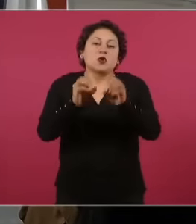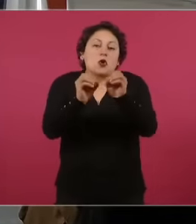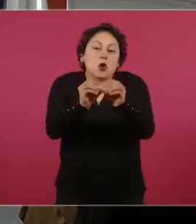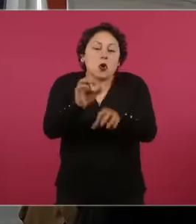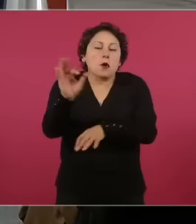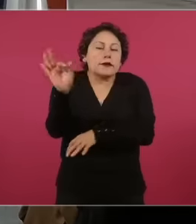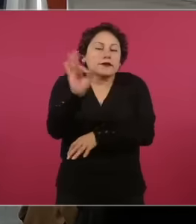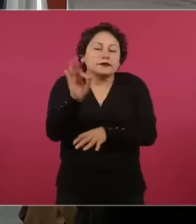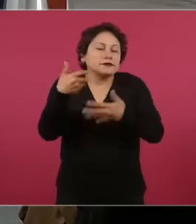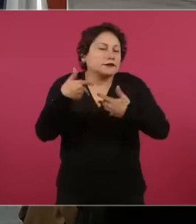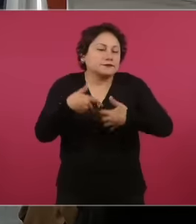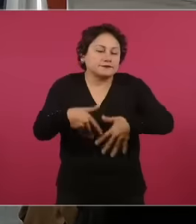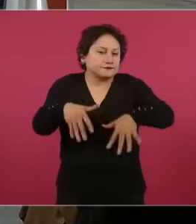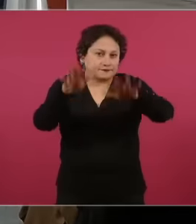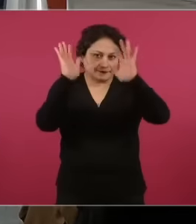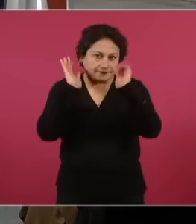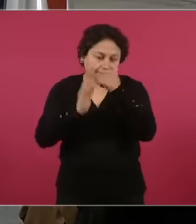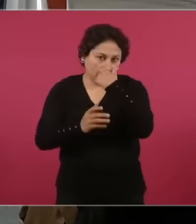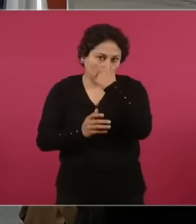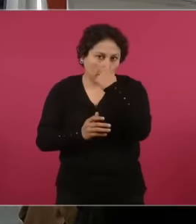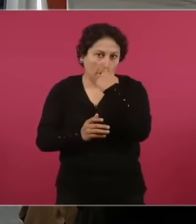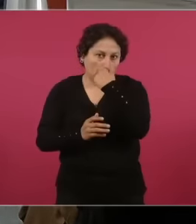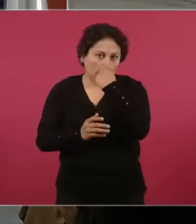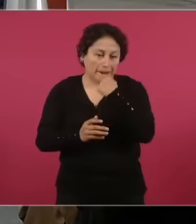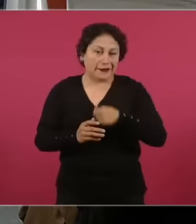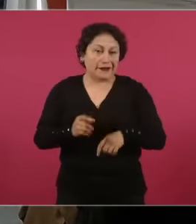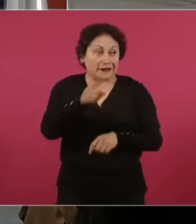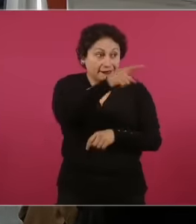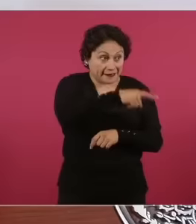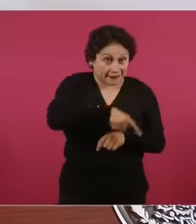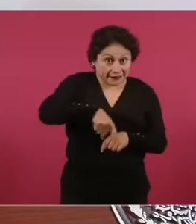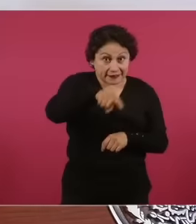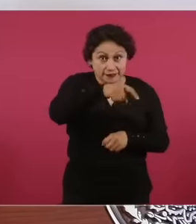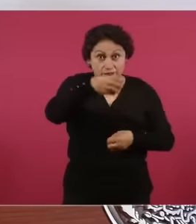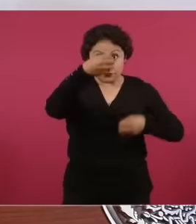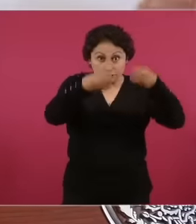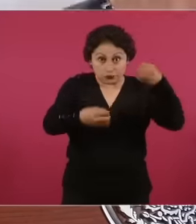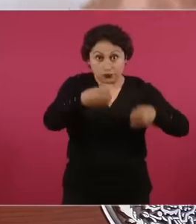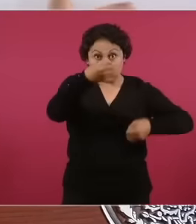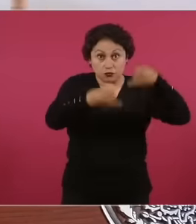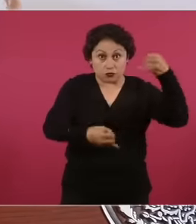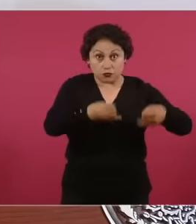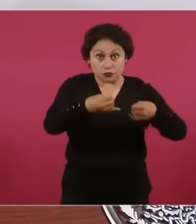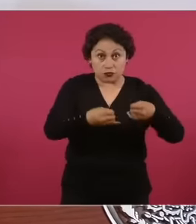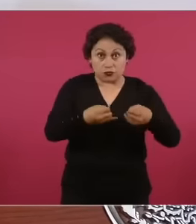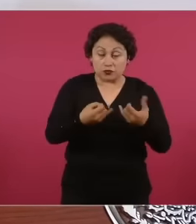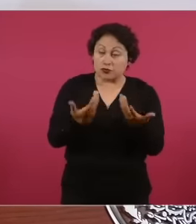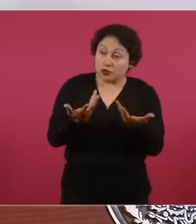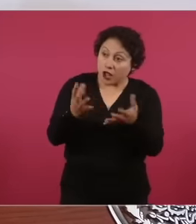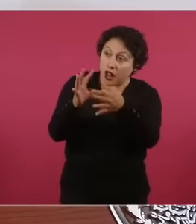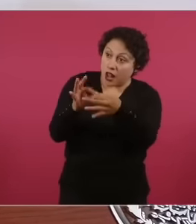logren convencer a millones de mexicanos, que no se vio,